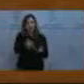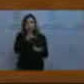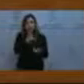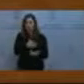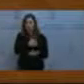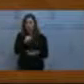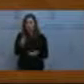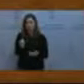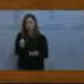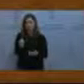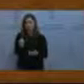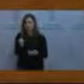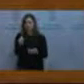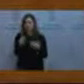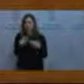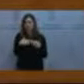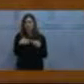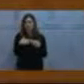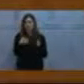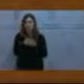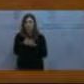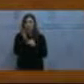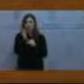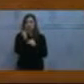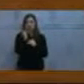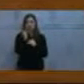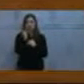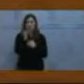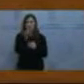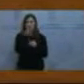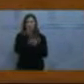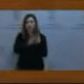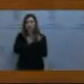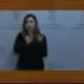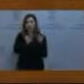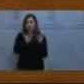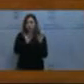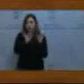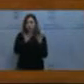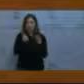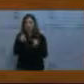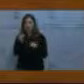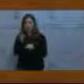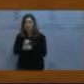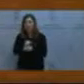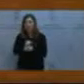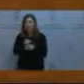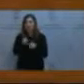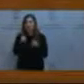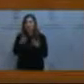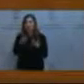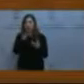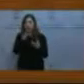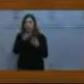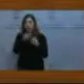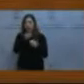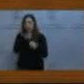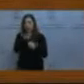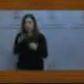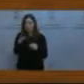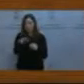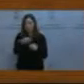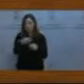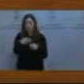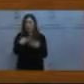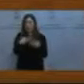que hubiera una información específica del destino de la cantidad probada en concepto de deuda, que son decenas y decenas de millones de euros. Pero yo creo que